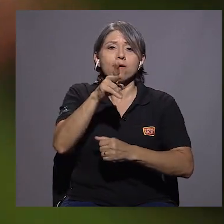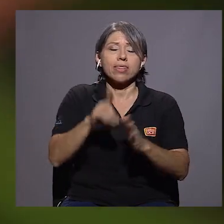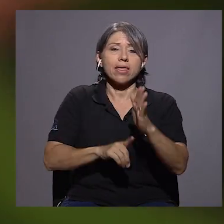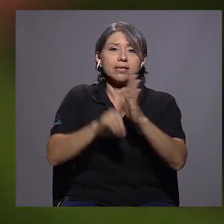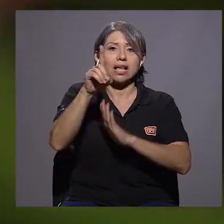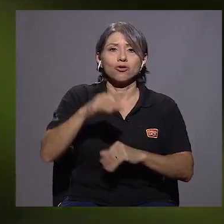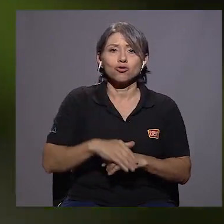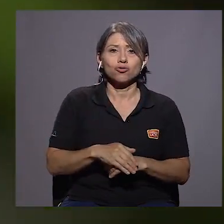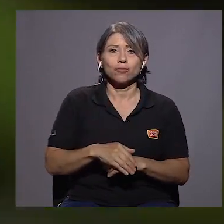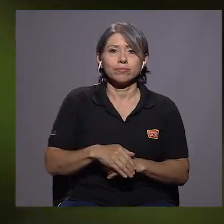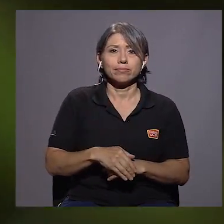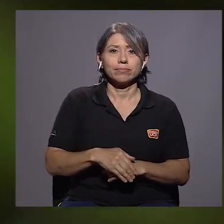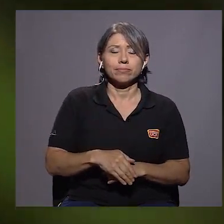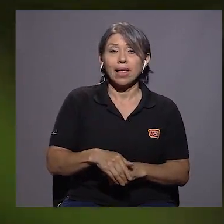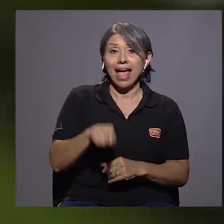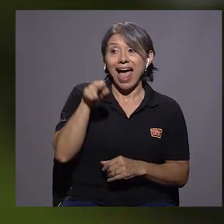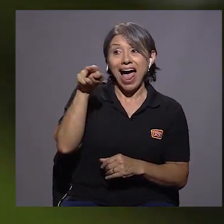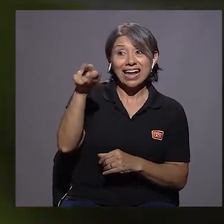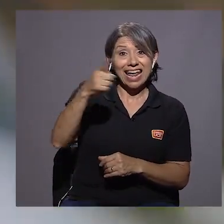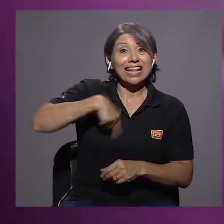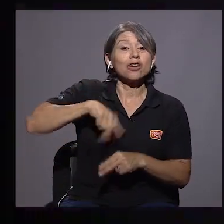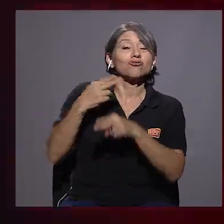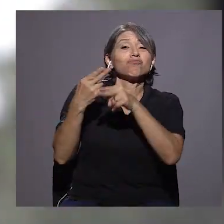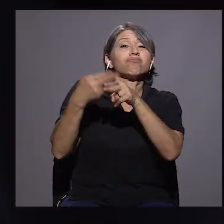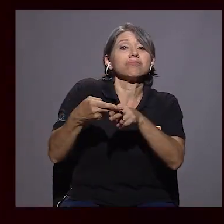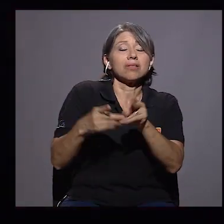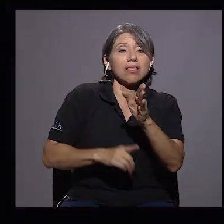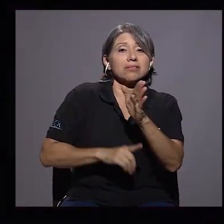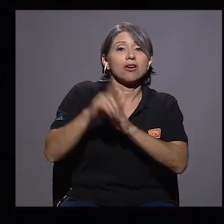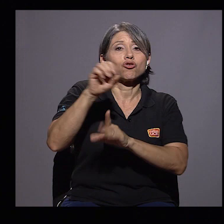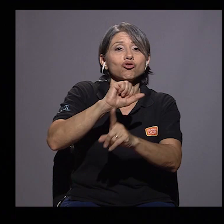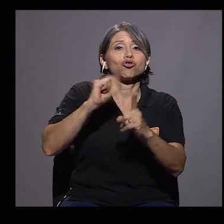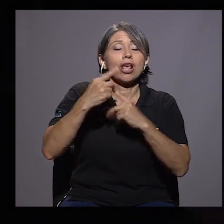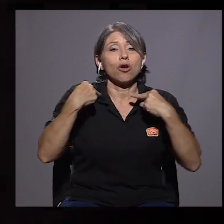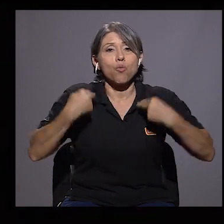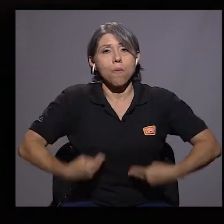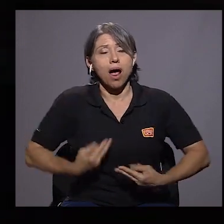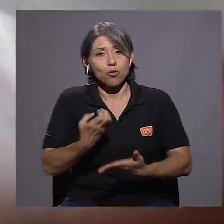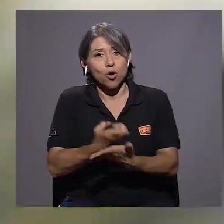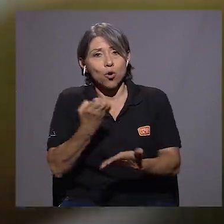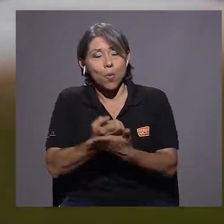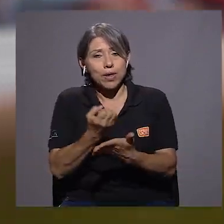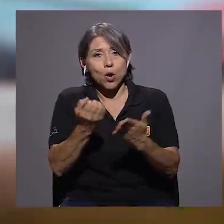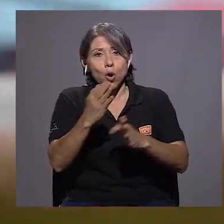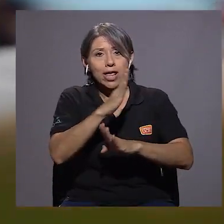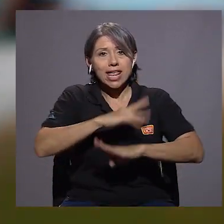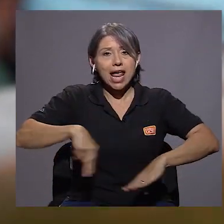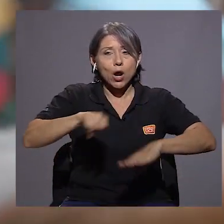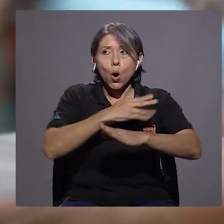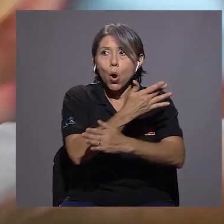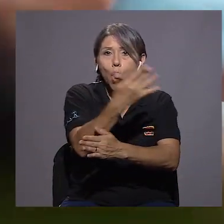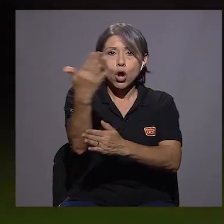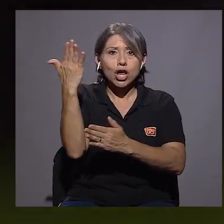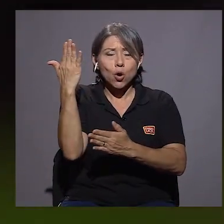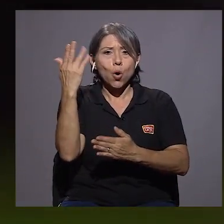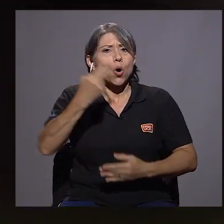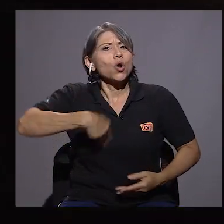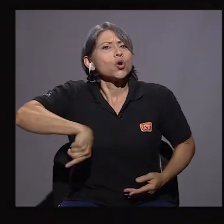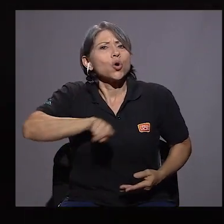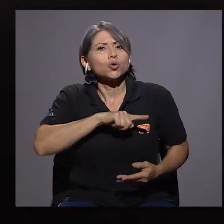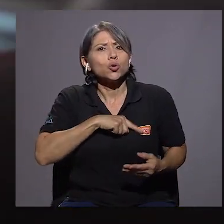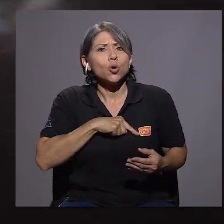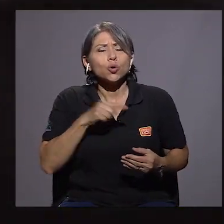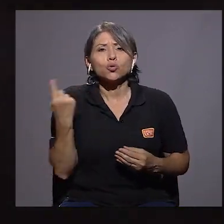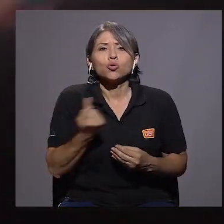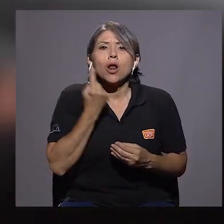verdadero desarrollo, aquel que denominamos desarrollo social, humano, económico y ecológico. No